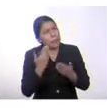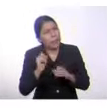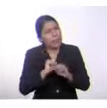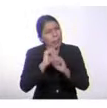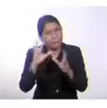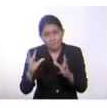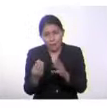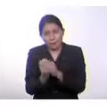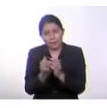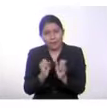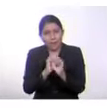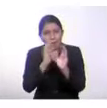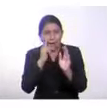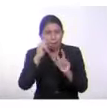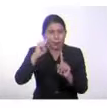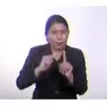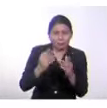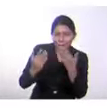complementen esas acciones.